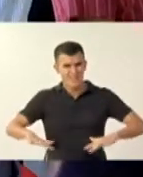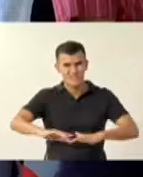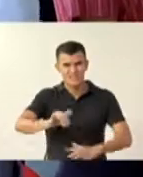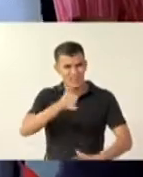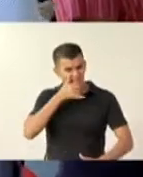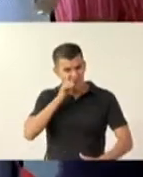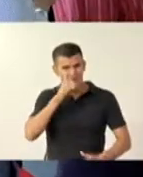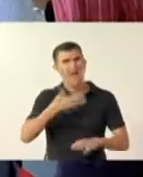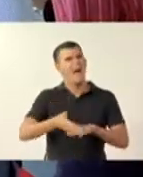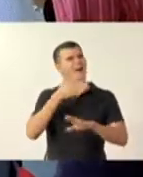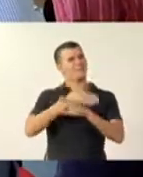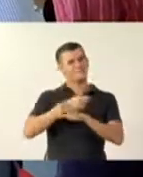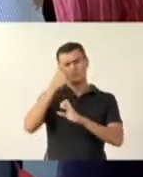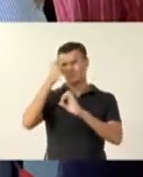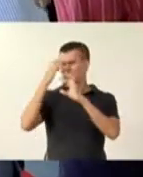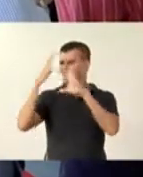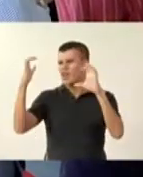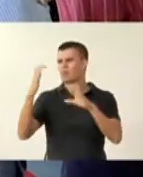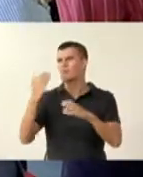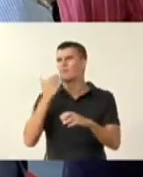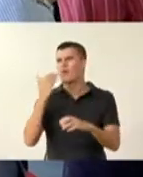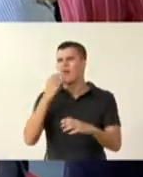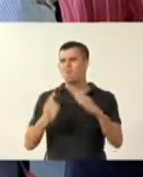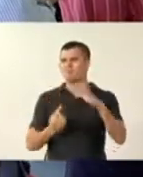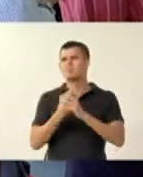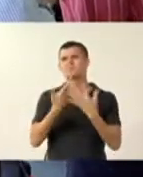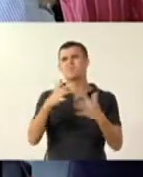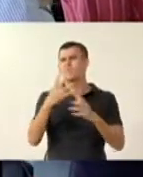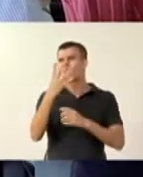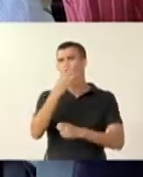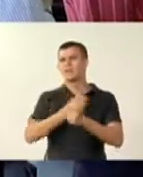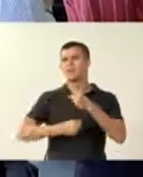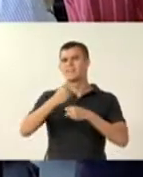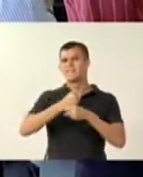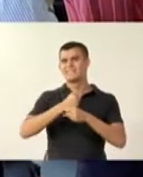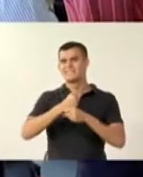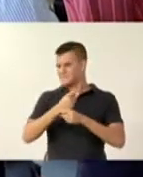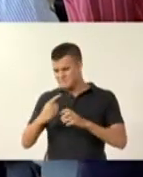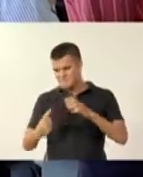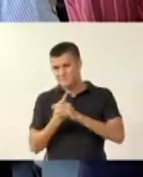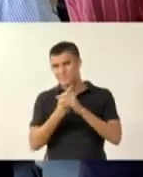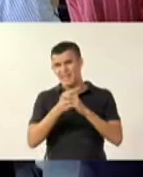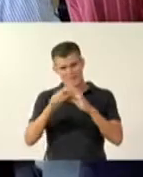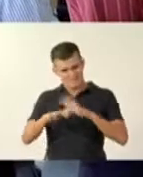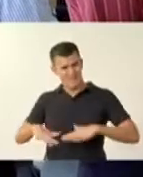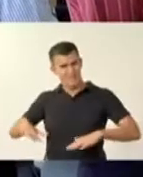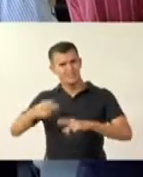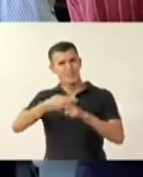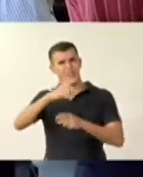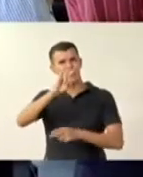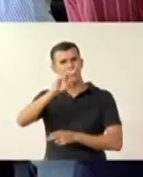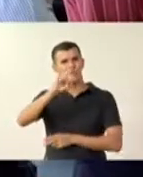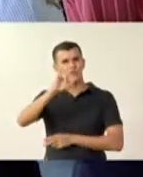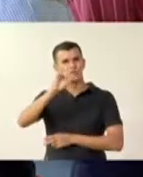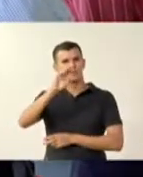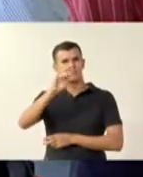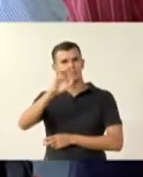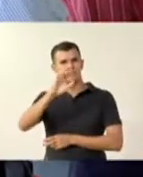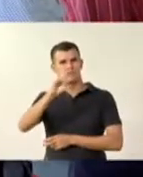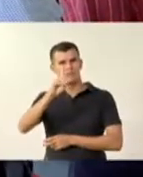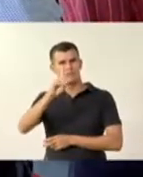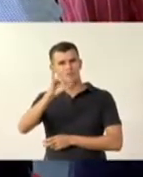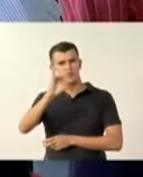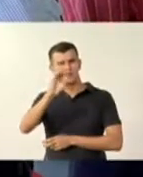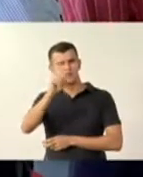que teníamos y que nació cuando hace 4 años creamos la unidad de medios Unimedios. Empezamos